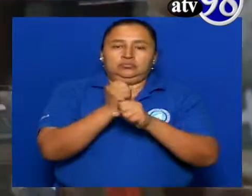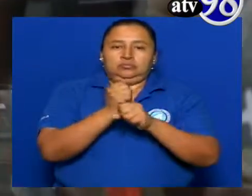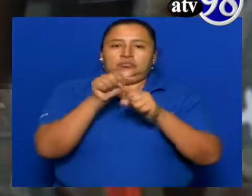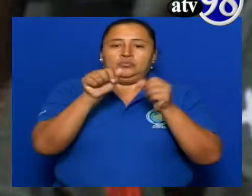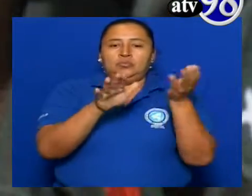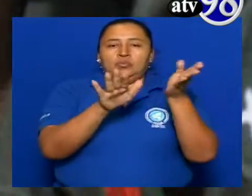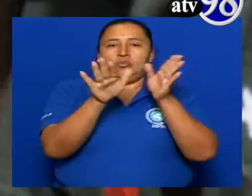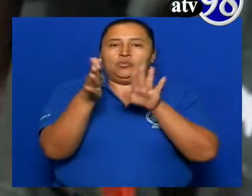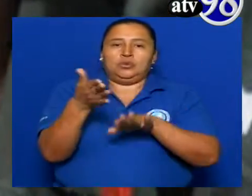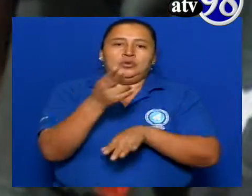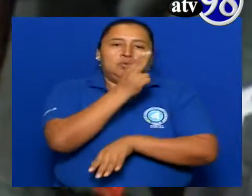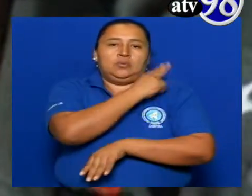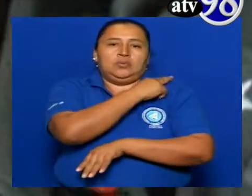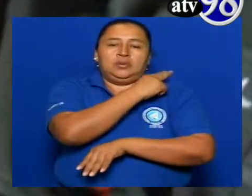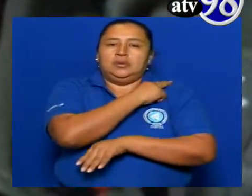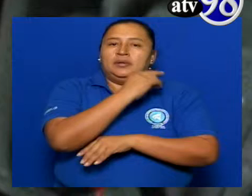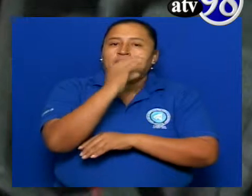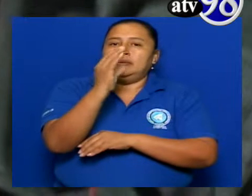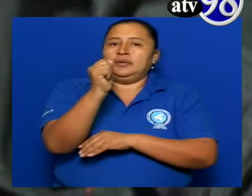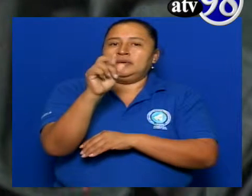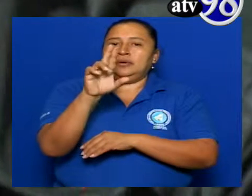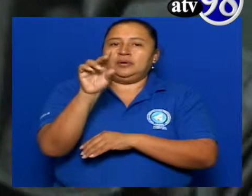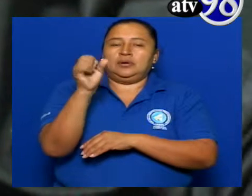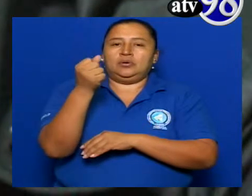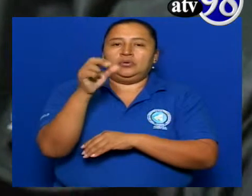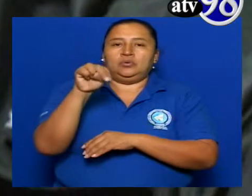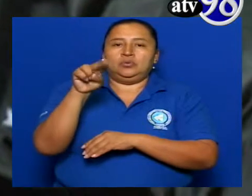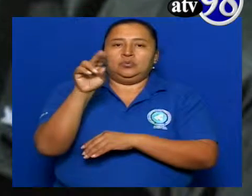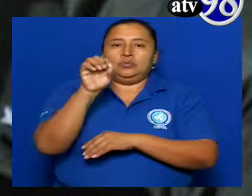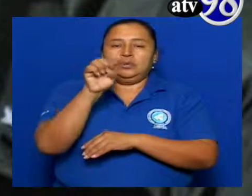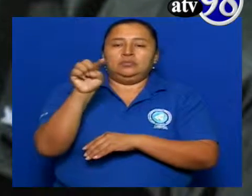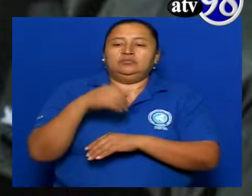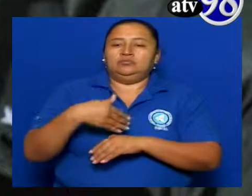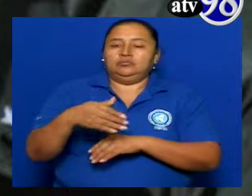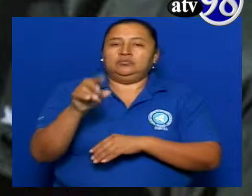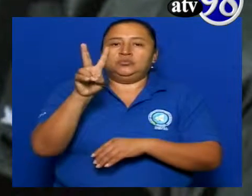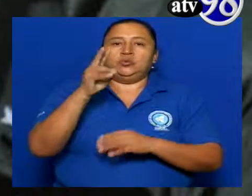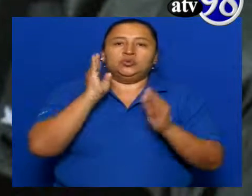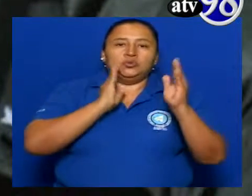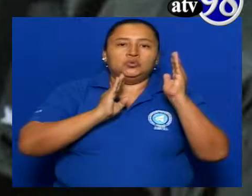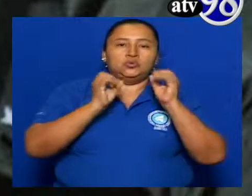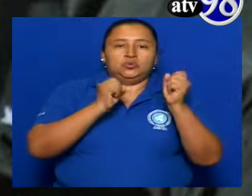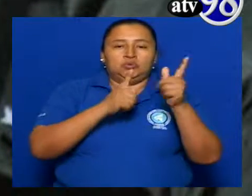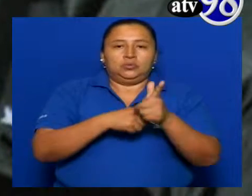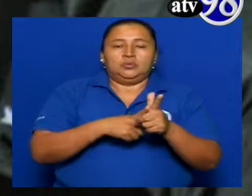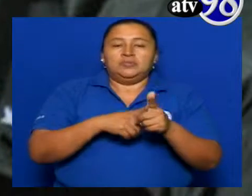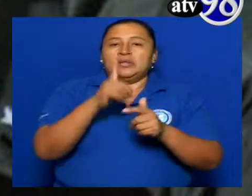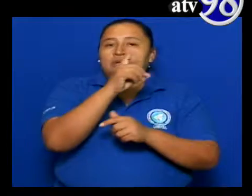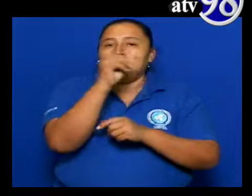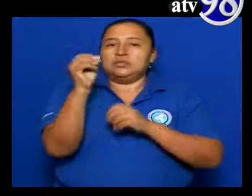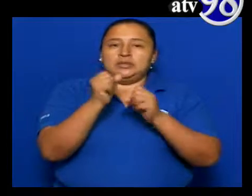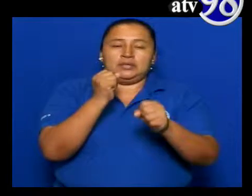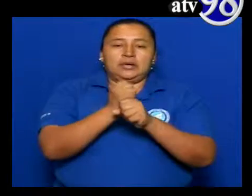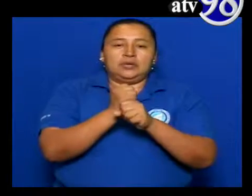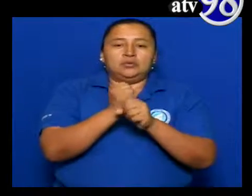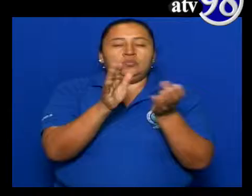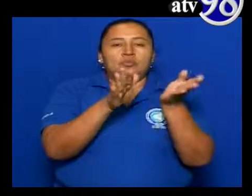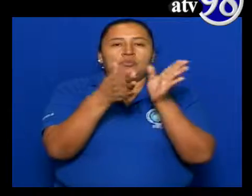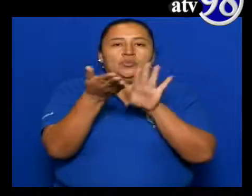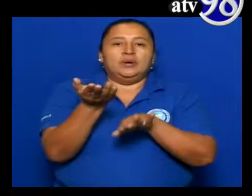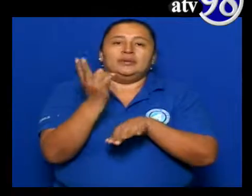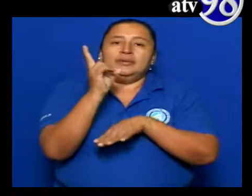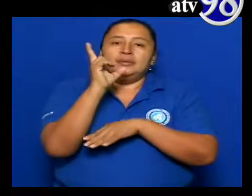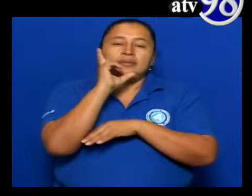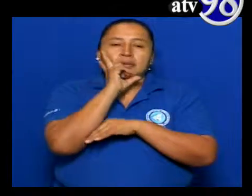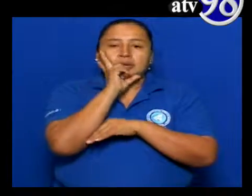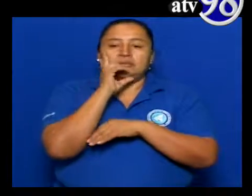inmortalidad del comandante Carlos Núñez Téllez, a efectuarse el próximo 2 de octubre, y el centenario de muerte del poeta Rubén Darío, que tendrá